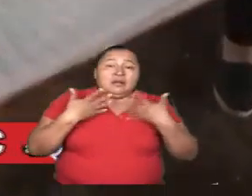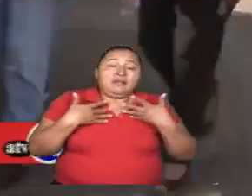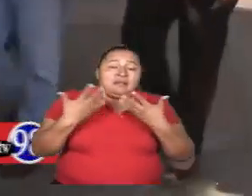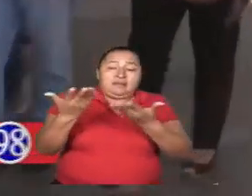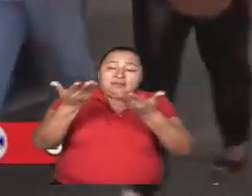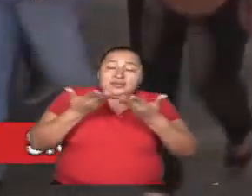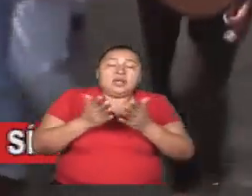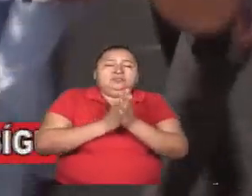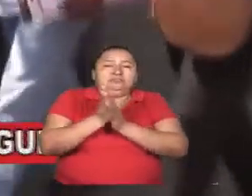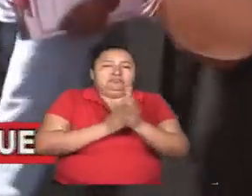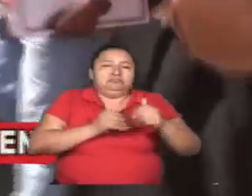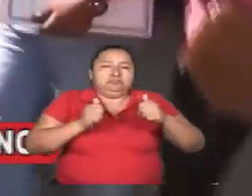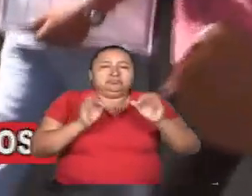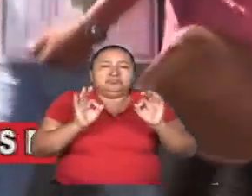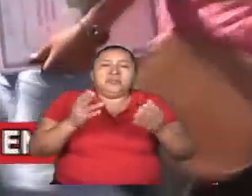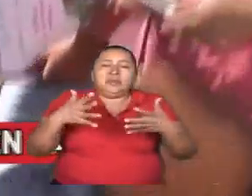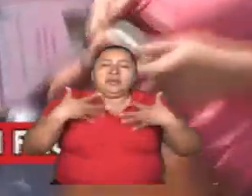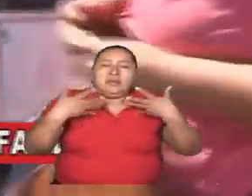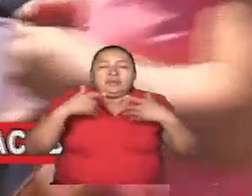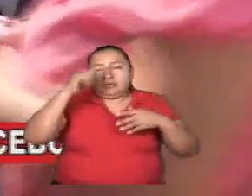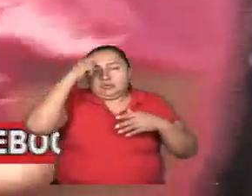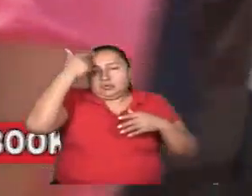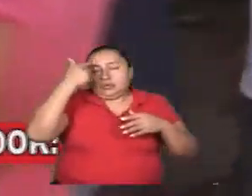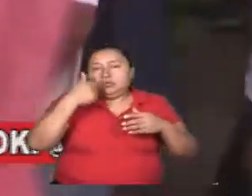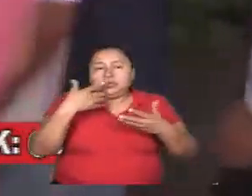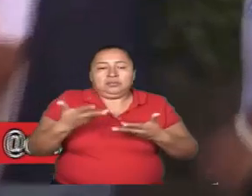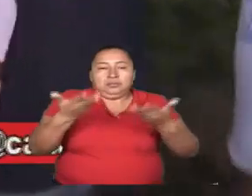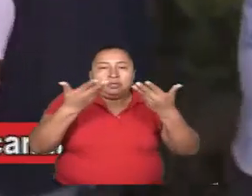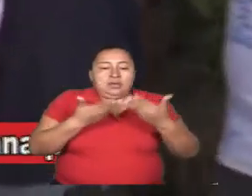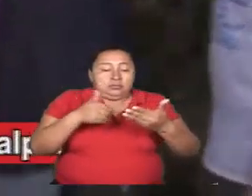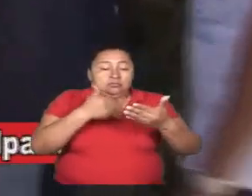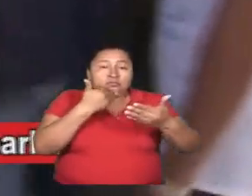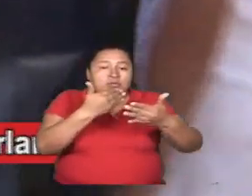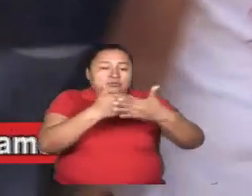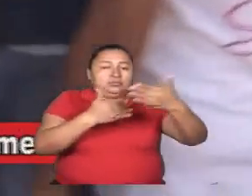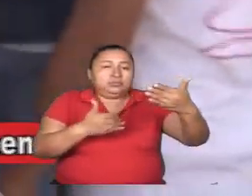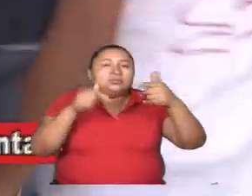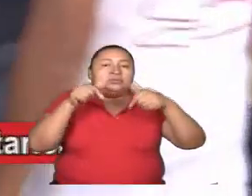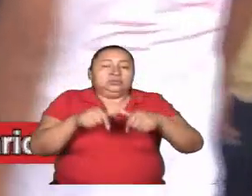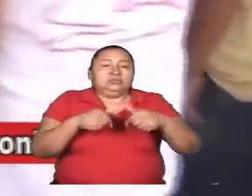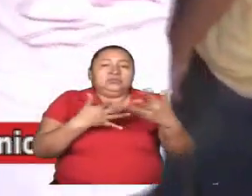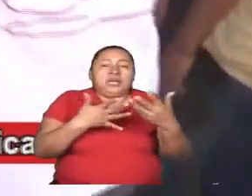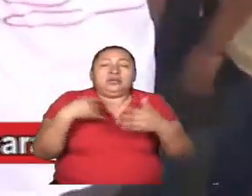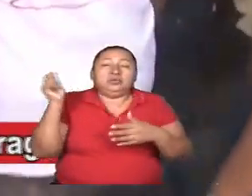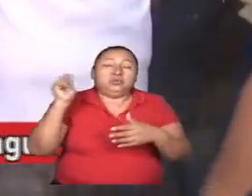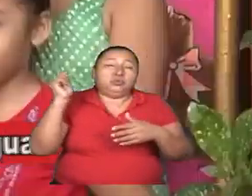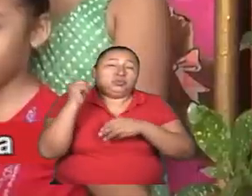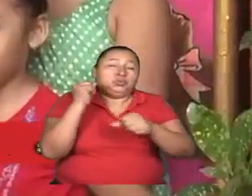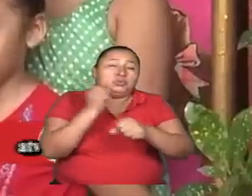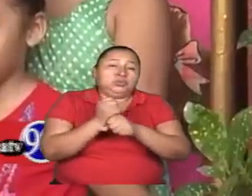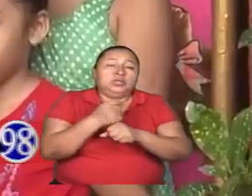y satisfechos, alegres con el gobierno por estarle dando este beneficio, esperado por tanto tiempo.